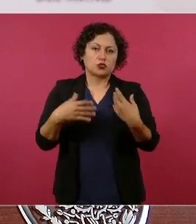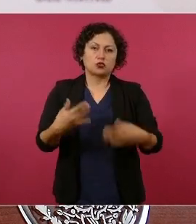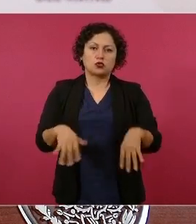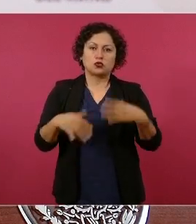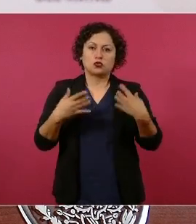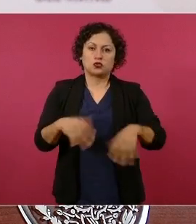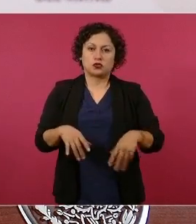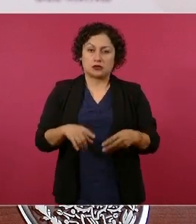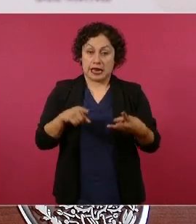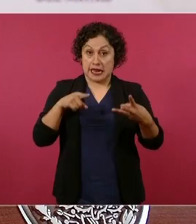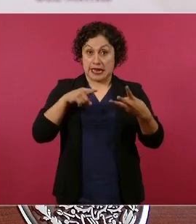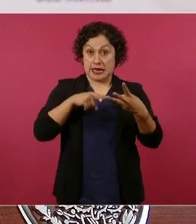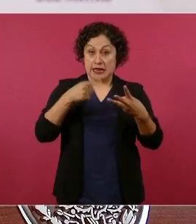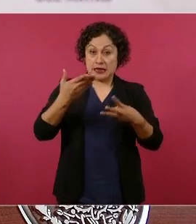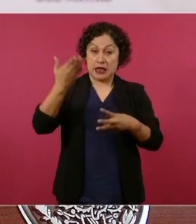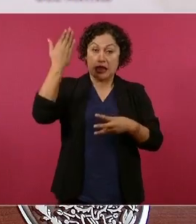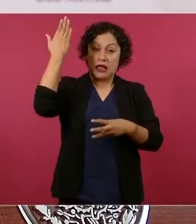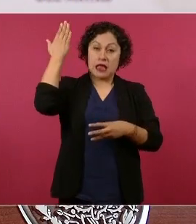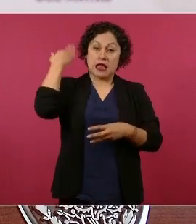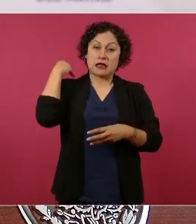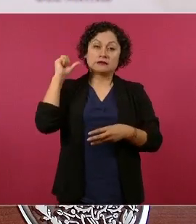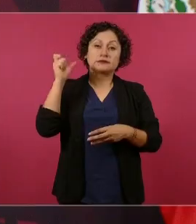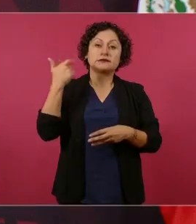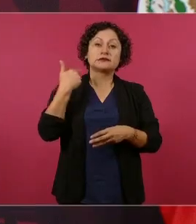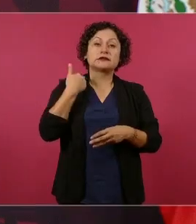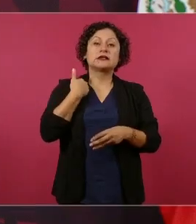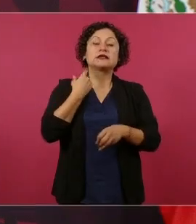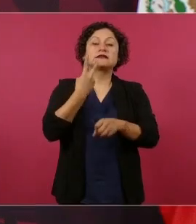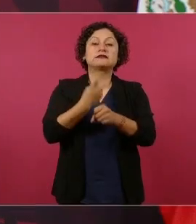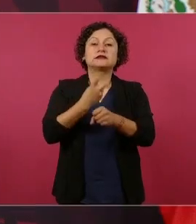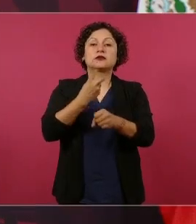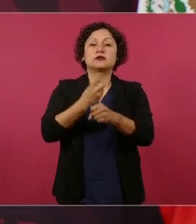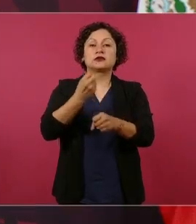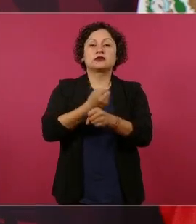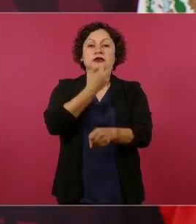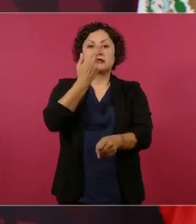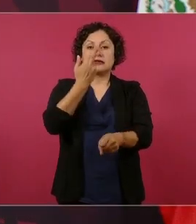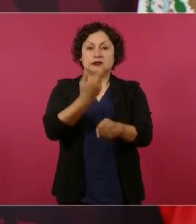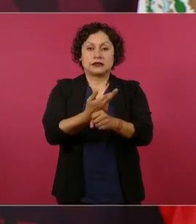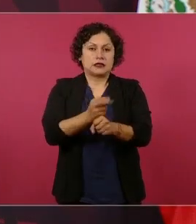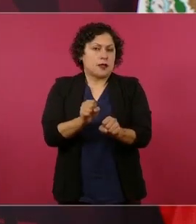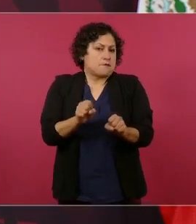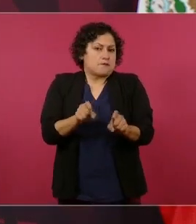fue subsecretaria de esa secretaría hace